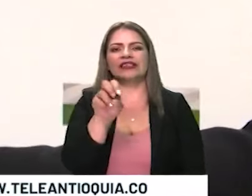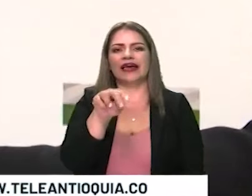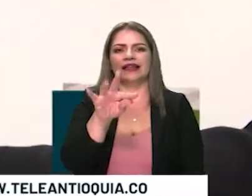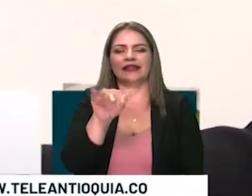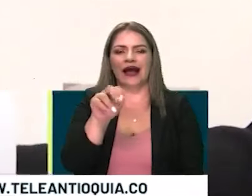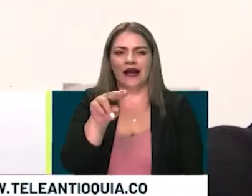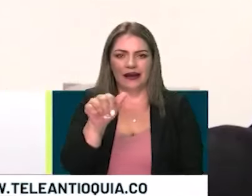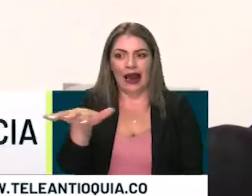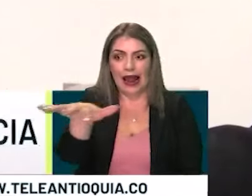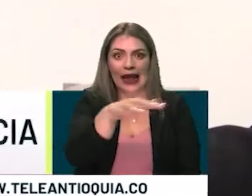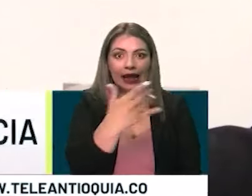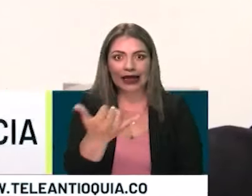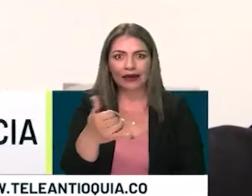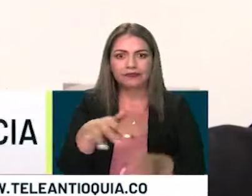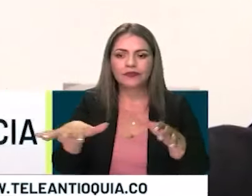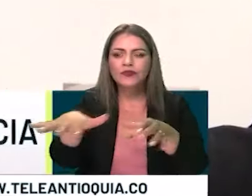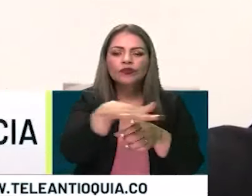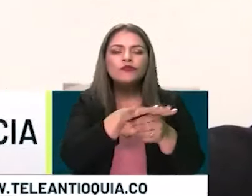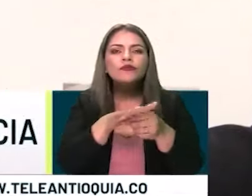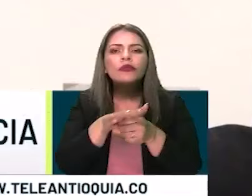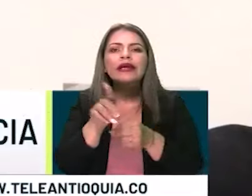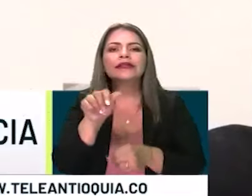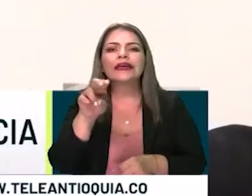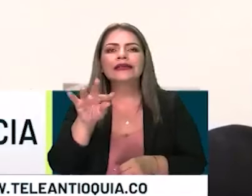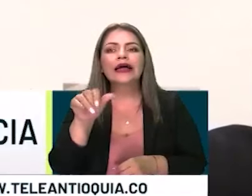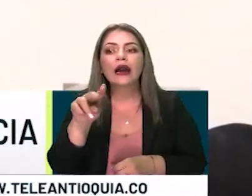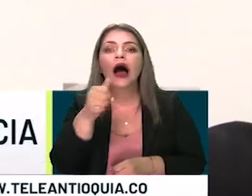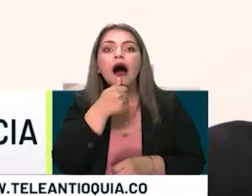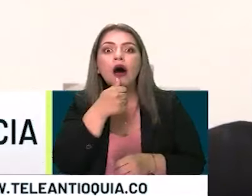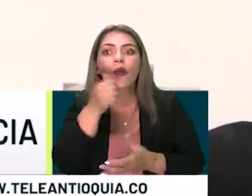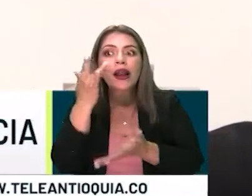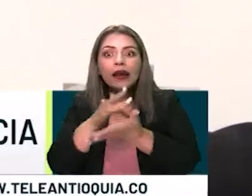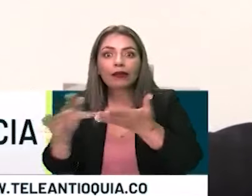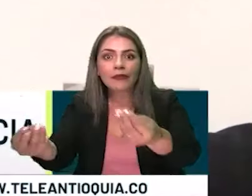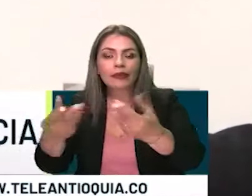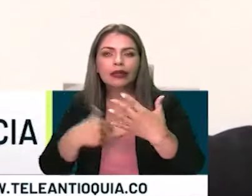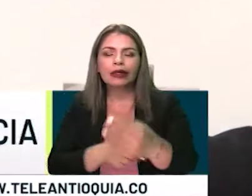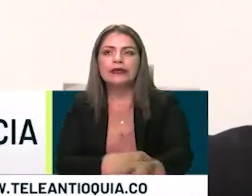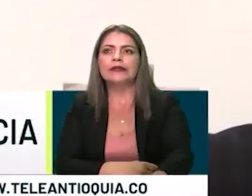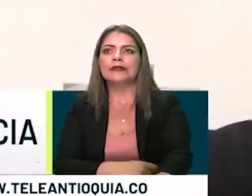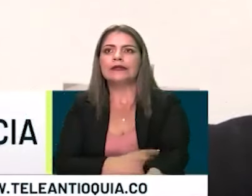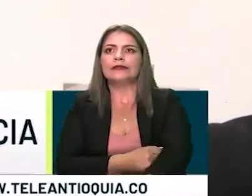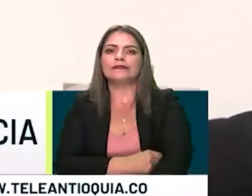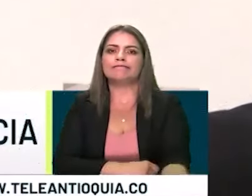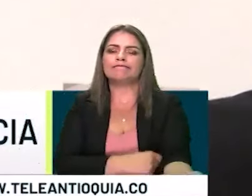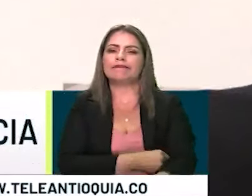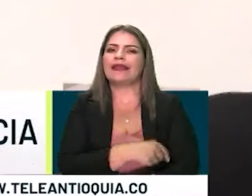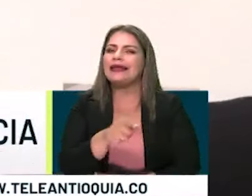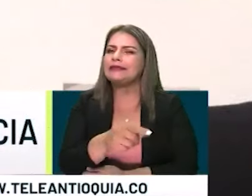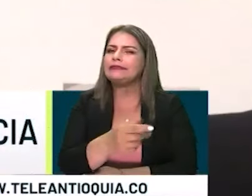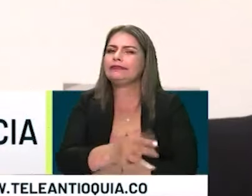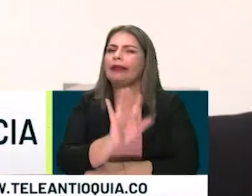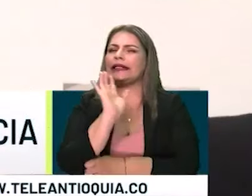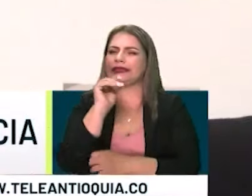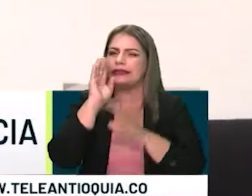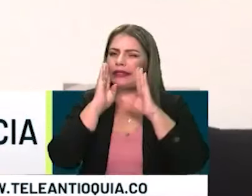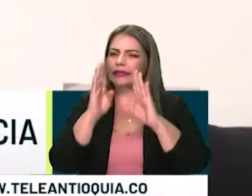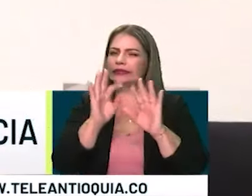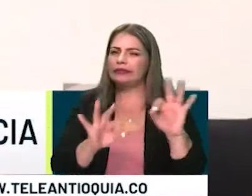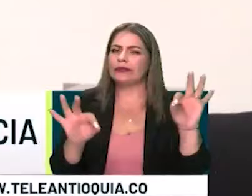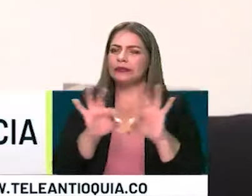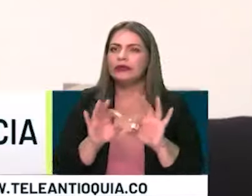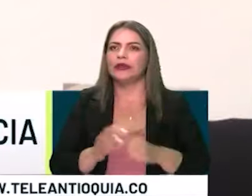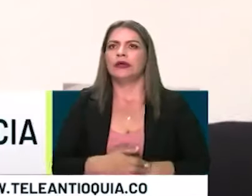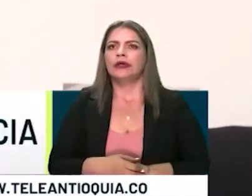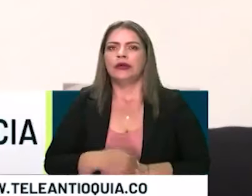allí está ubicada la planta de tratamiento de agua potable. Entonces es una de las mayores prioridades que tenemos hoy, porque tenemos